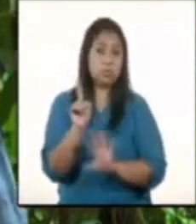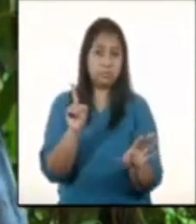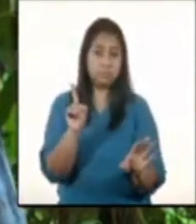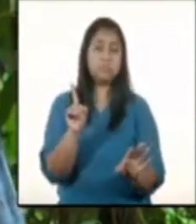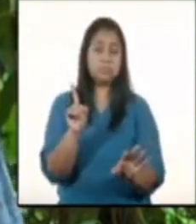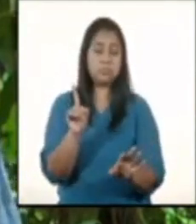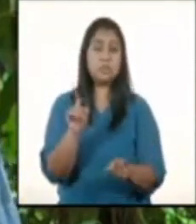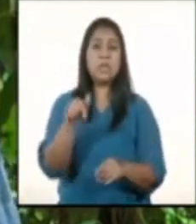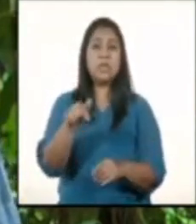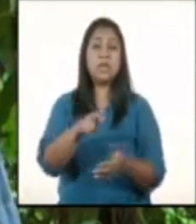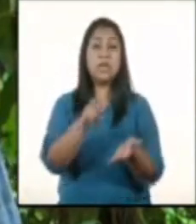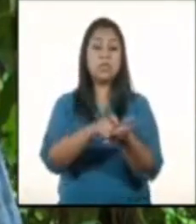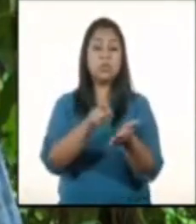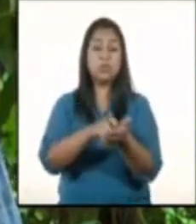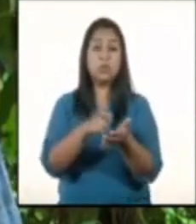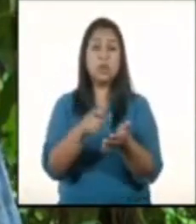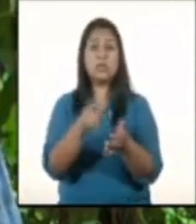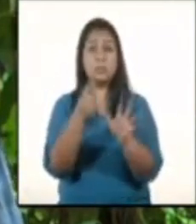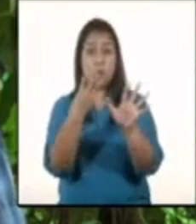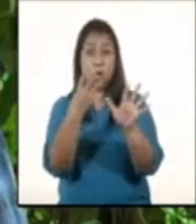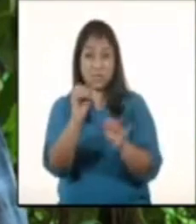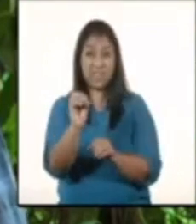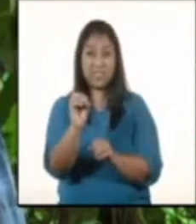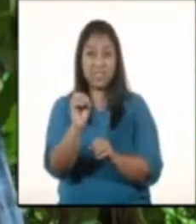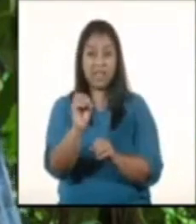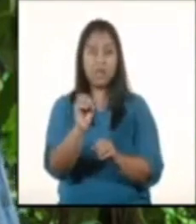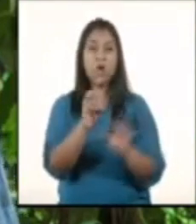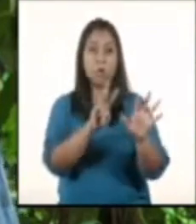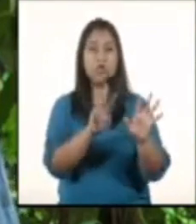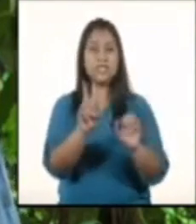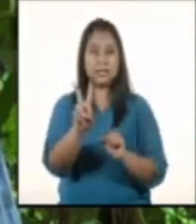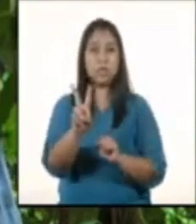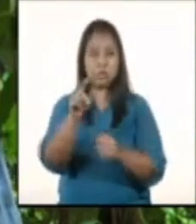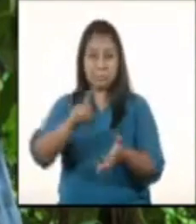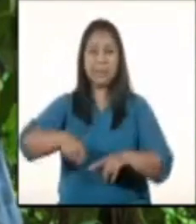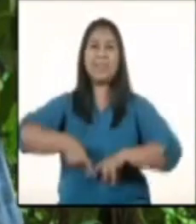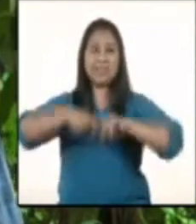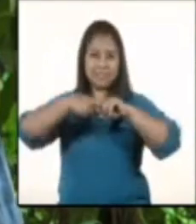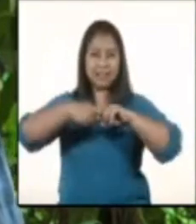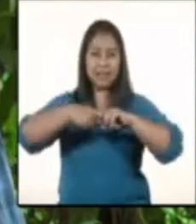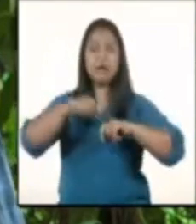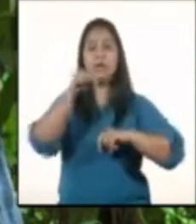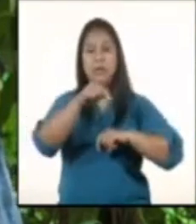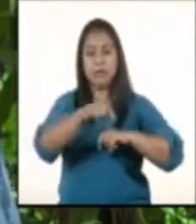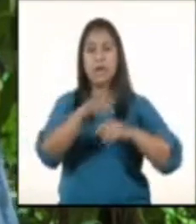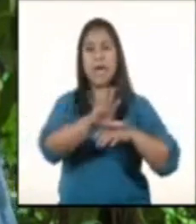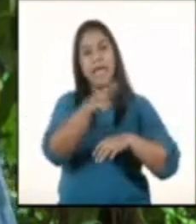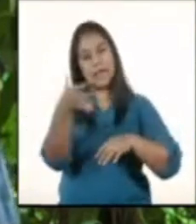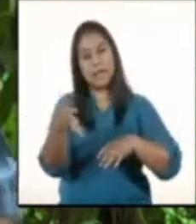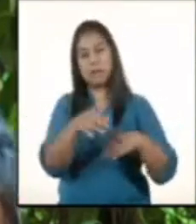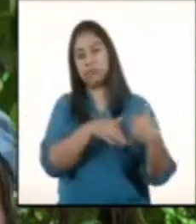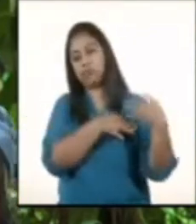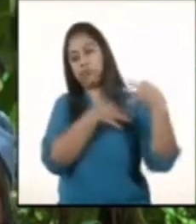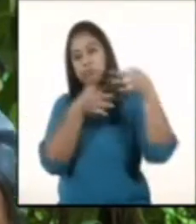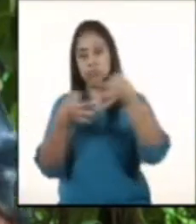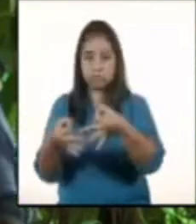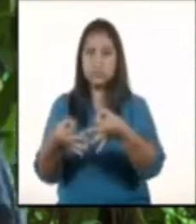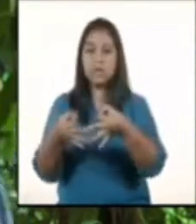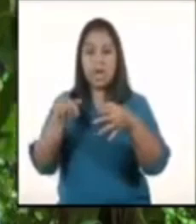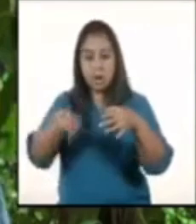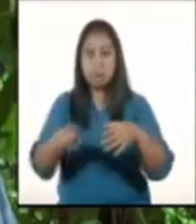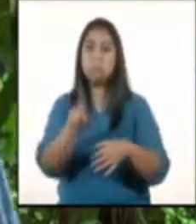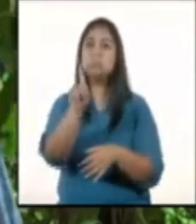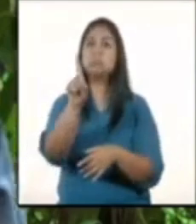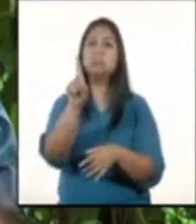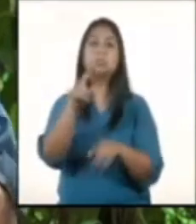primeras 80 pruebas que estaban pendientes, 82 pruebas que estaban pendientes de realizar el día de ayer por el atraso que hubo, solo ha resultado